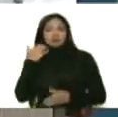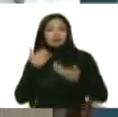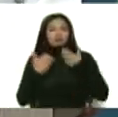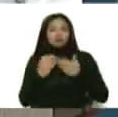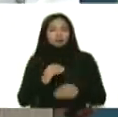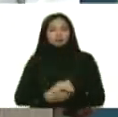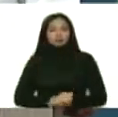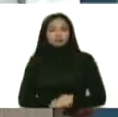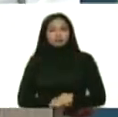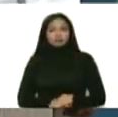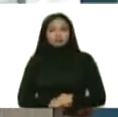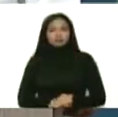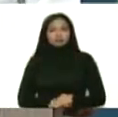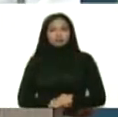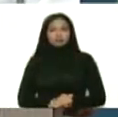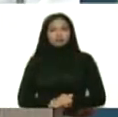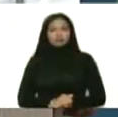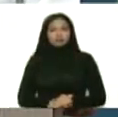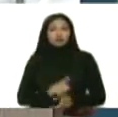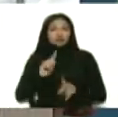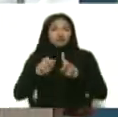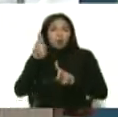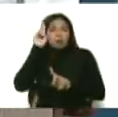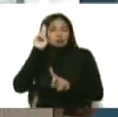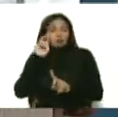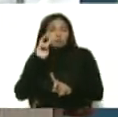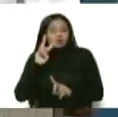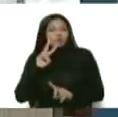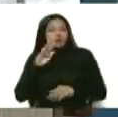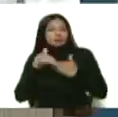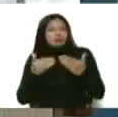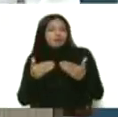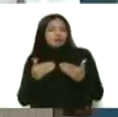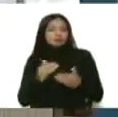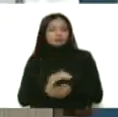que, por alguna razón muy curiosa,